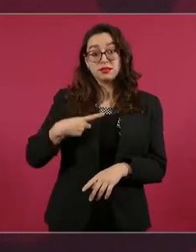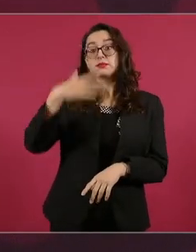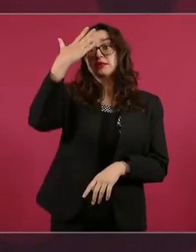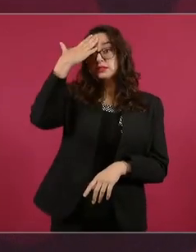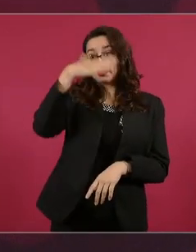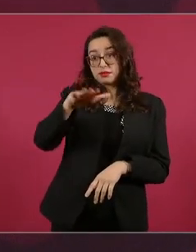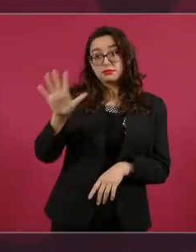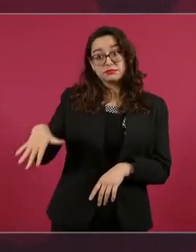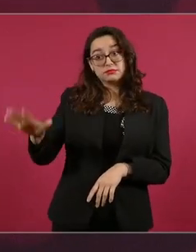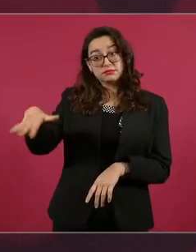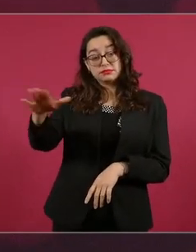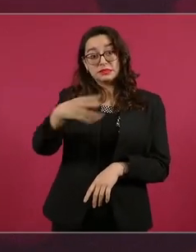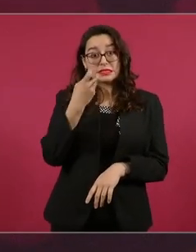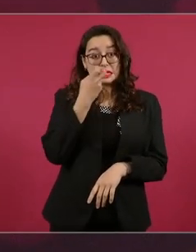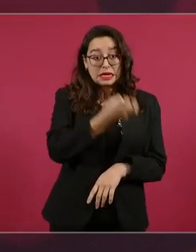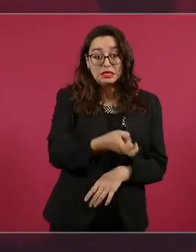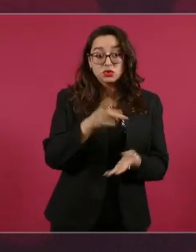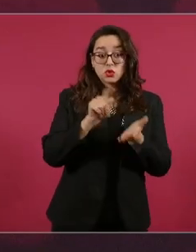se proteja,